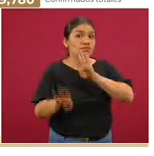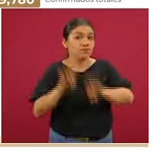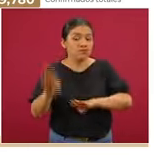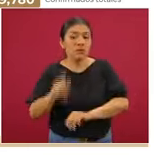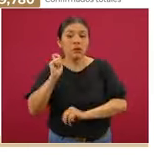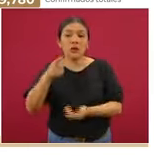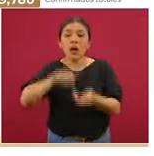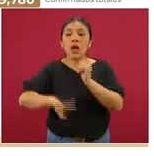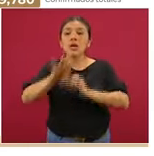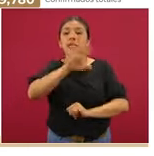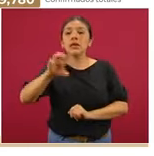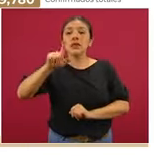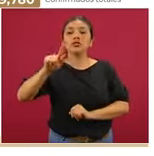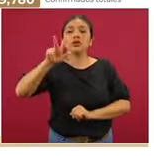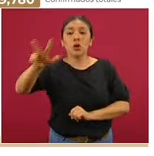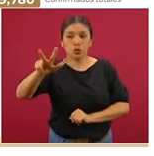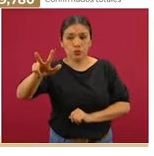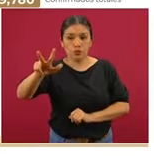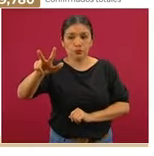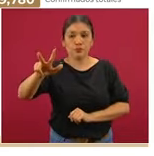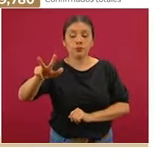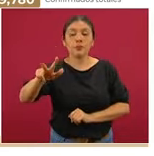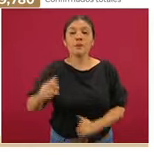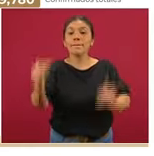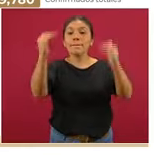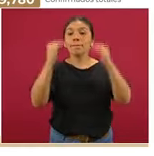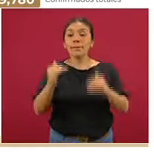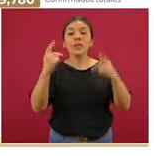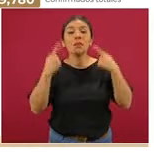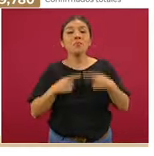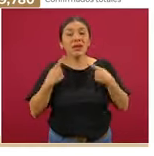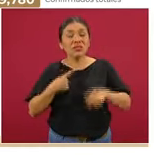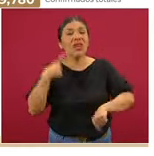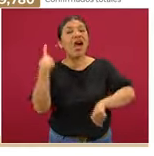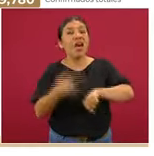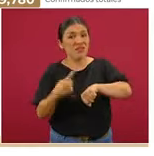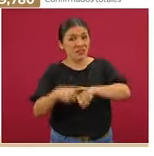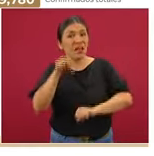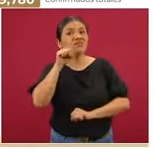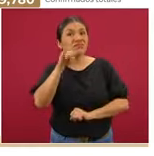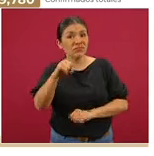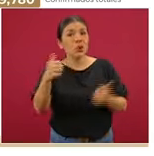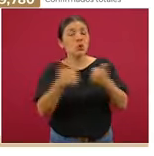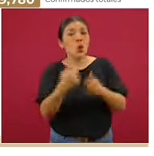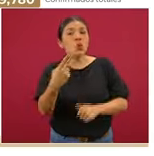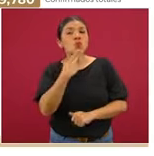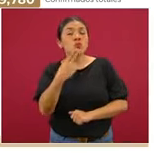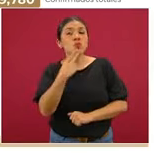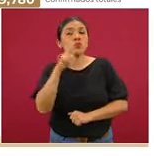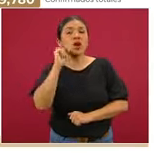fueron 578. Y aquellas personas con enfermedad que utilizaron la definición de